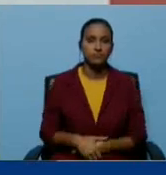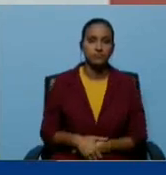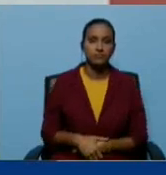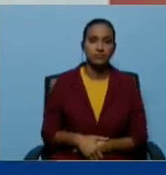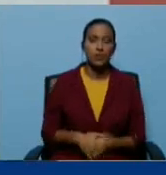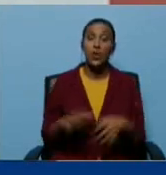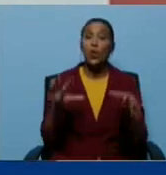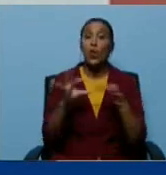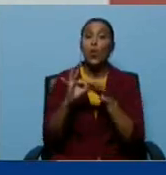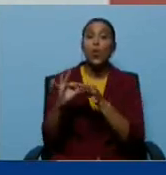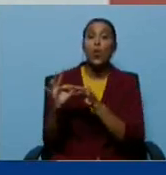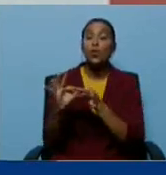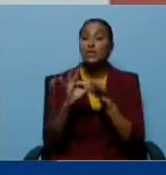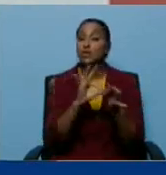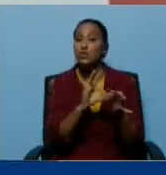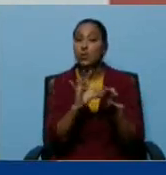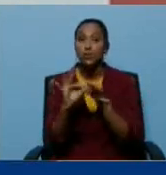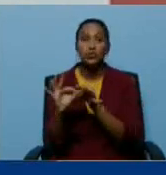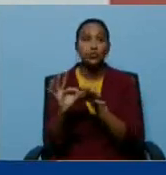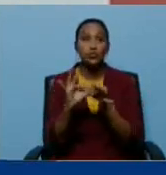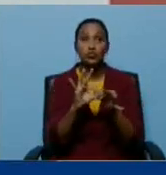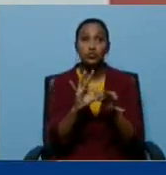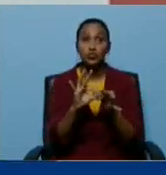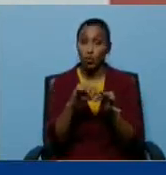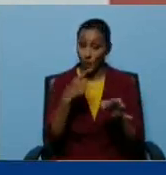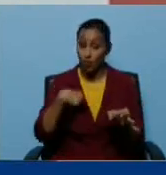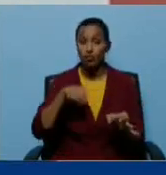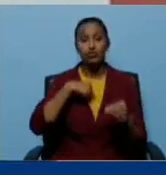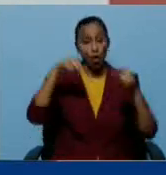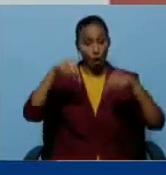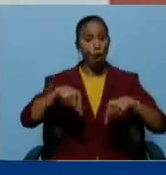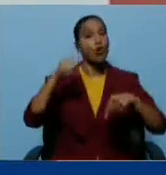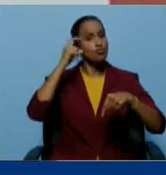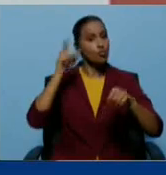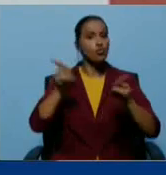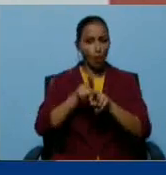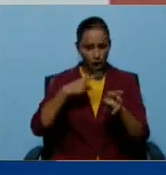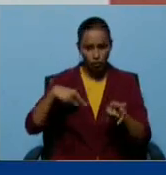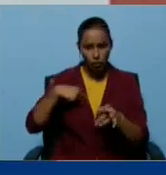Unidos a como estamos hoy aquí.